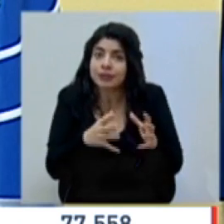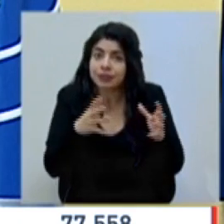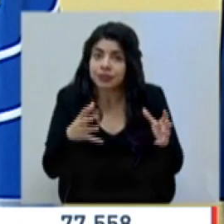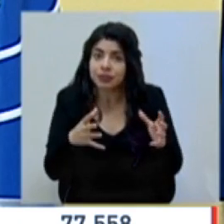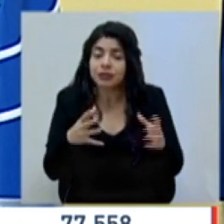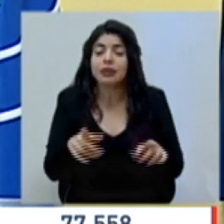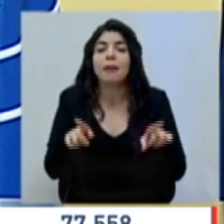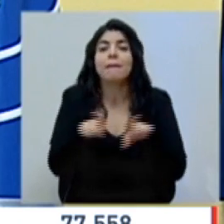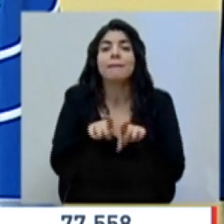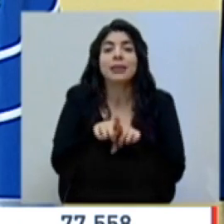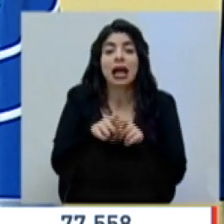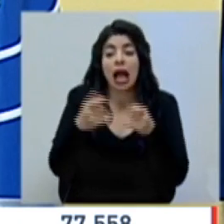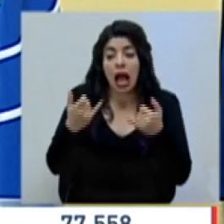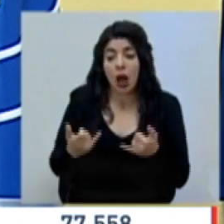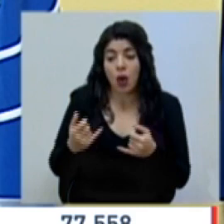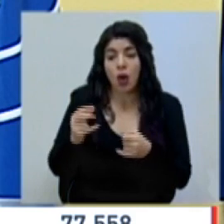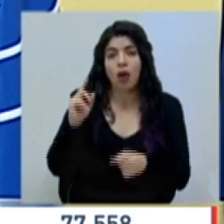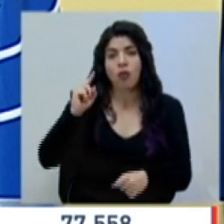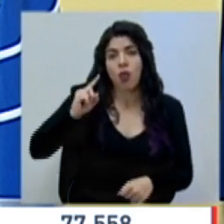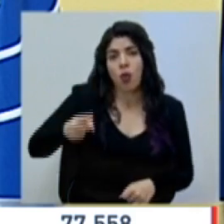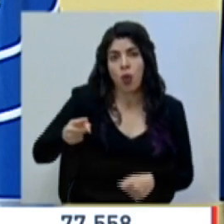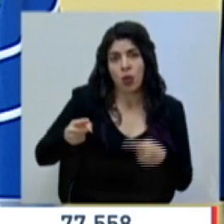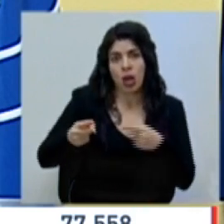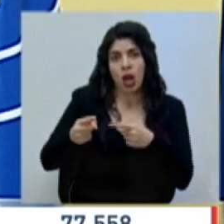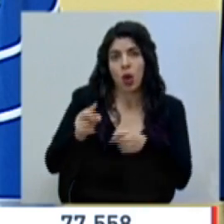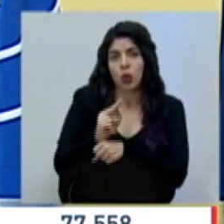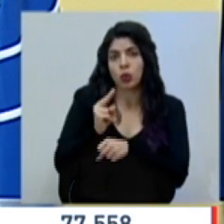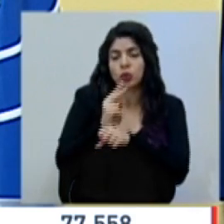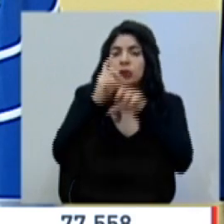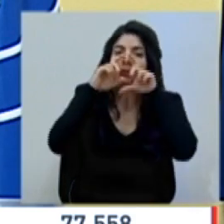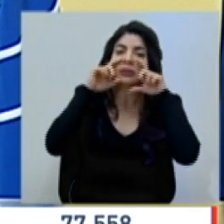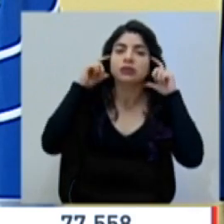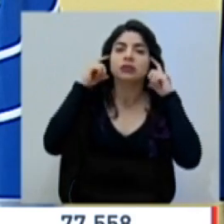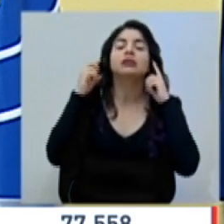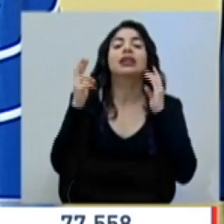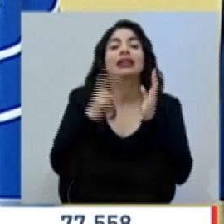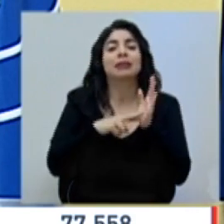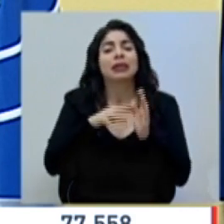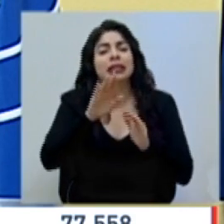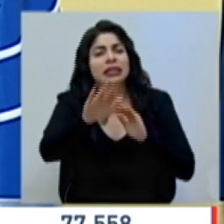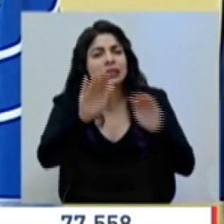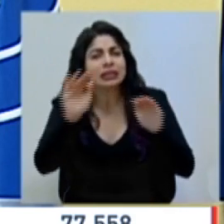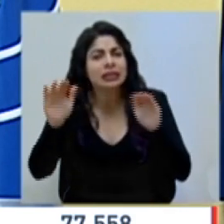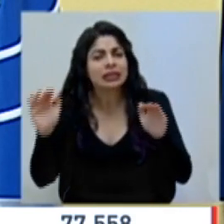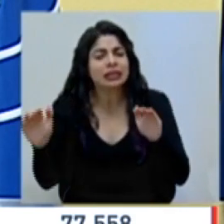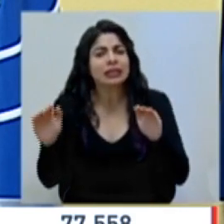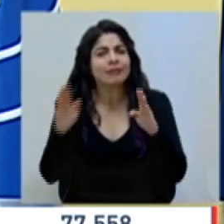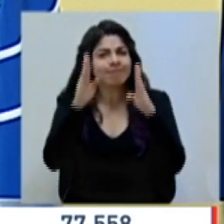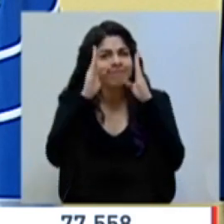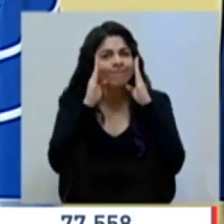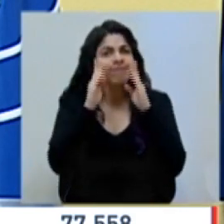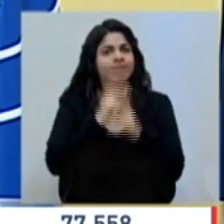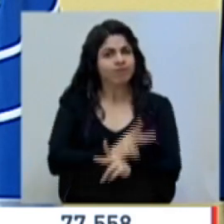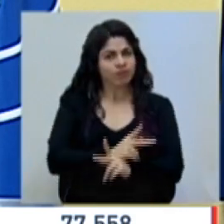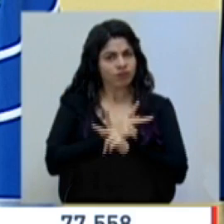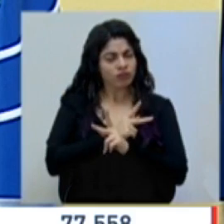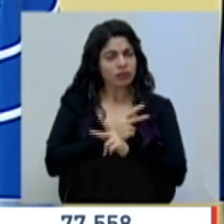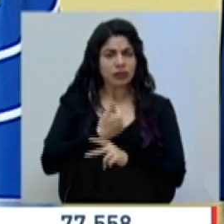y estamos bajo uso obligatorio de la mascarilla. Reitero ese llamado a la prevención,